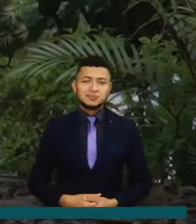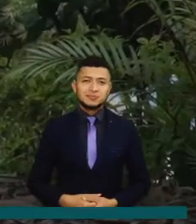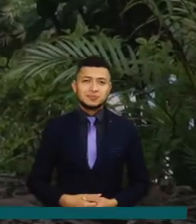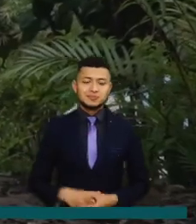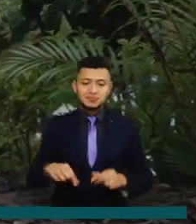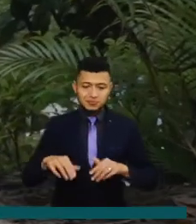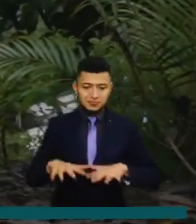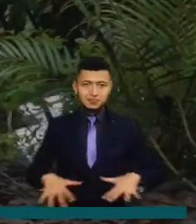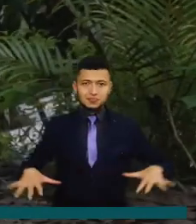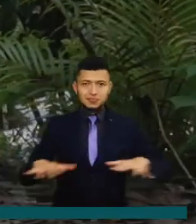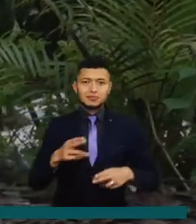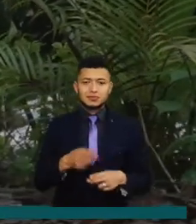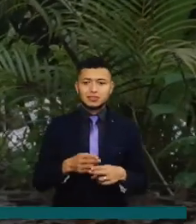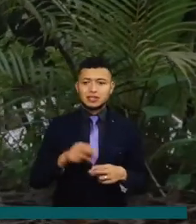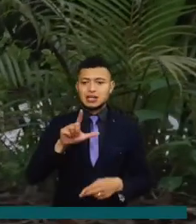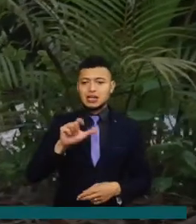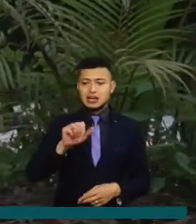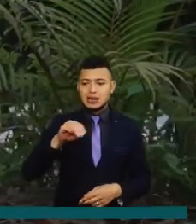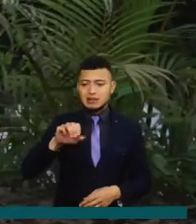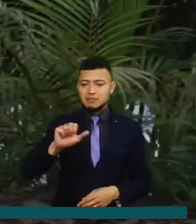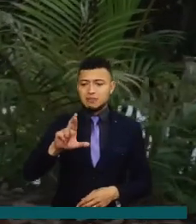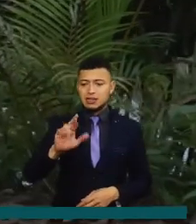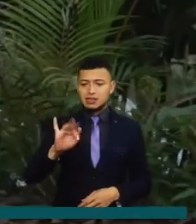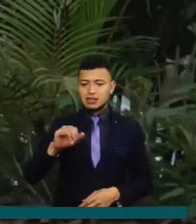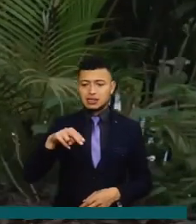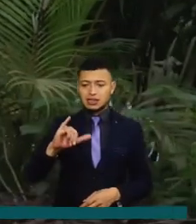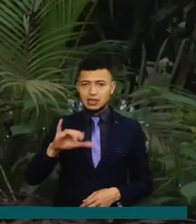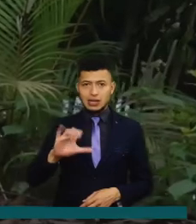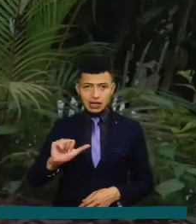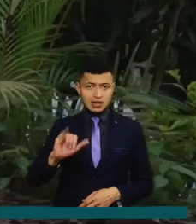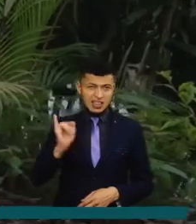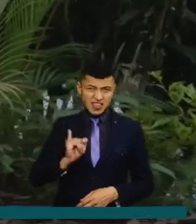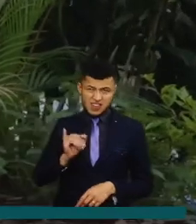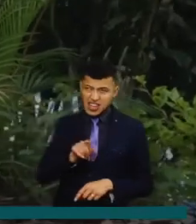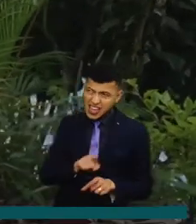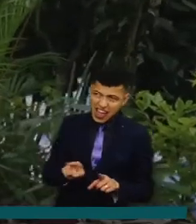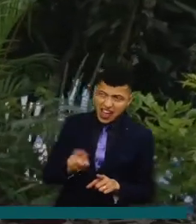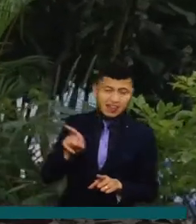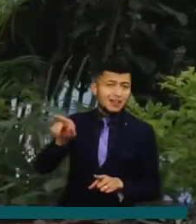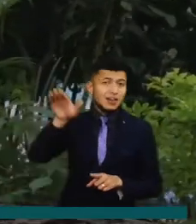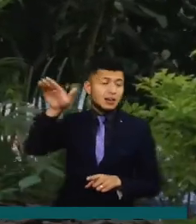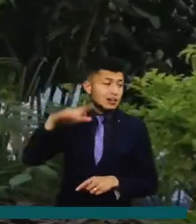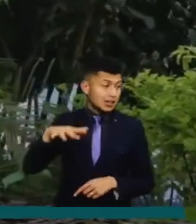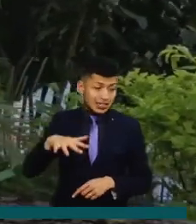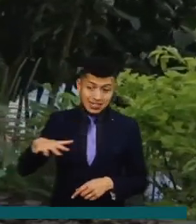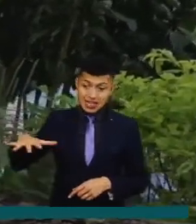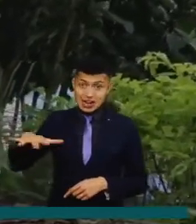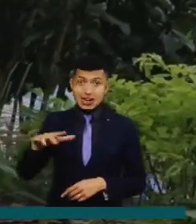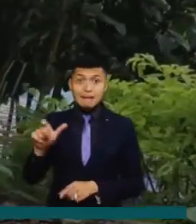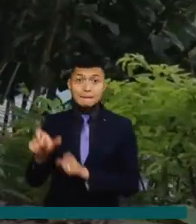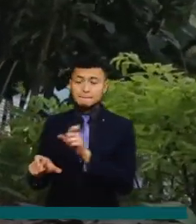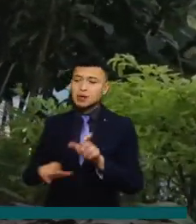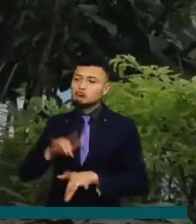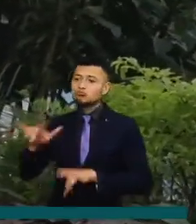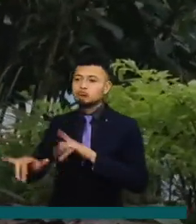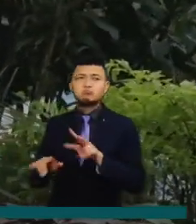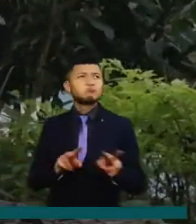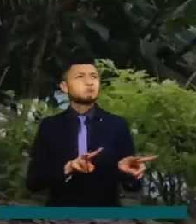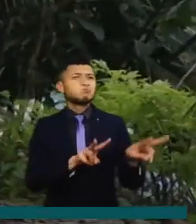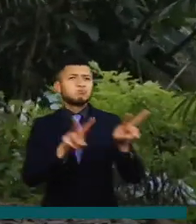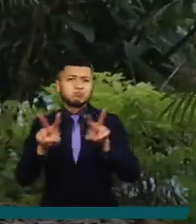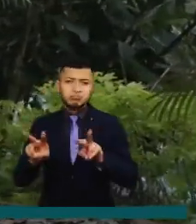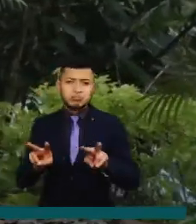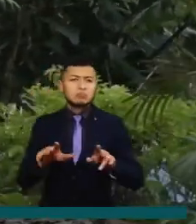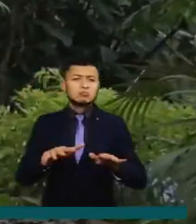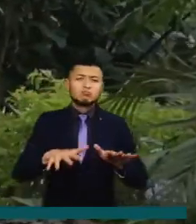Estamos ubicados en el sector de la Martinica, parte alta de Ibagué. Desde este sitio, los visitantes pueden apreciar y